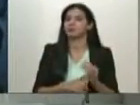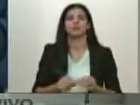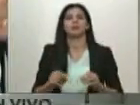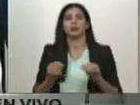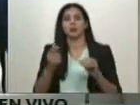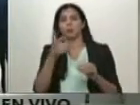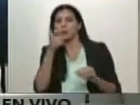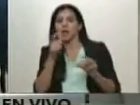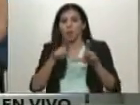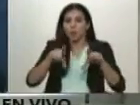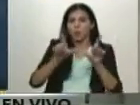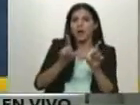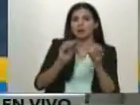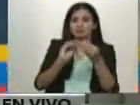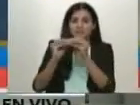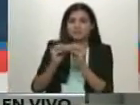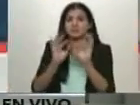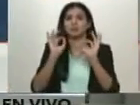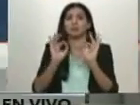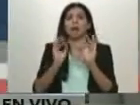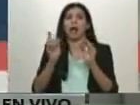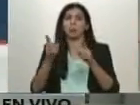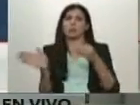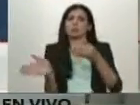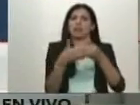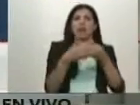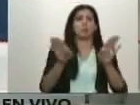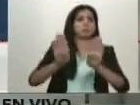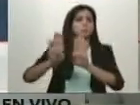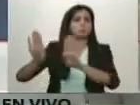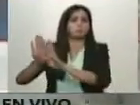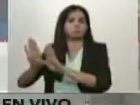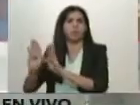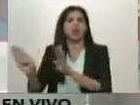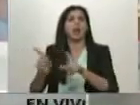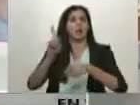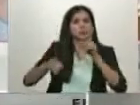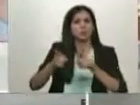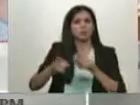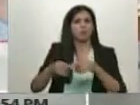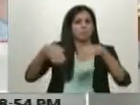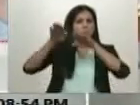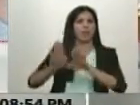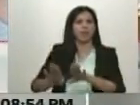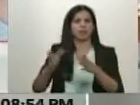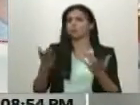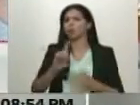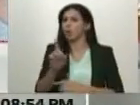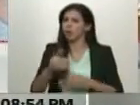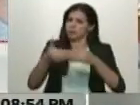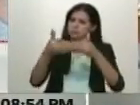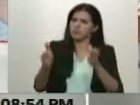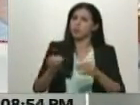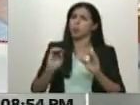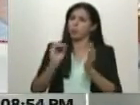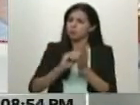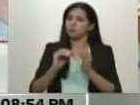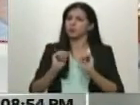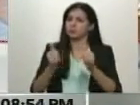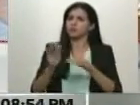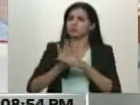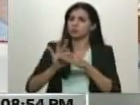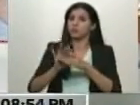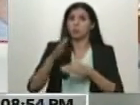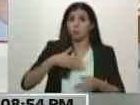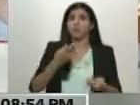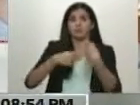instalaciones que están allí paralizadas, el sector camaronero, que es un sector con una vocación eminentemente